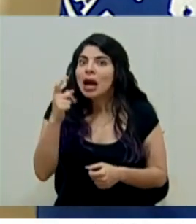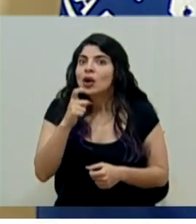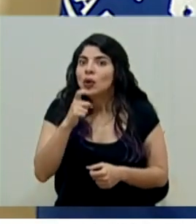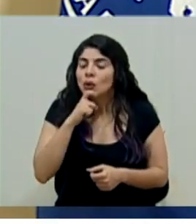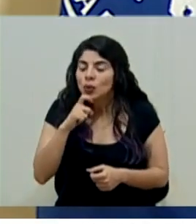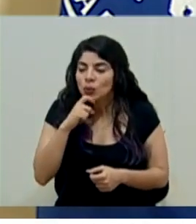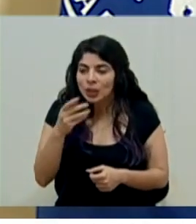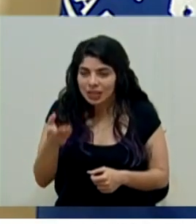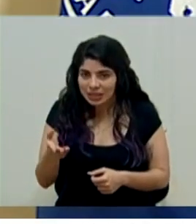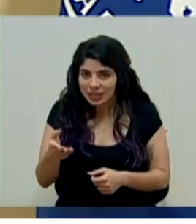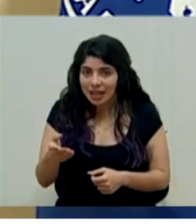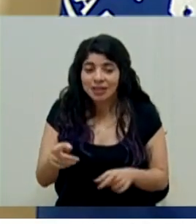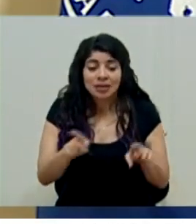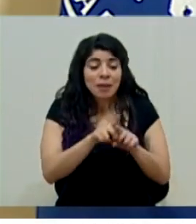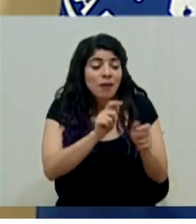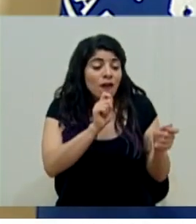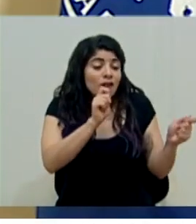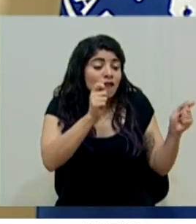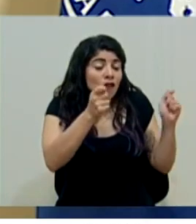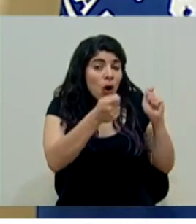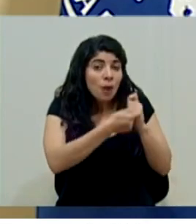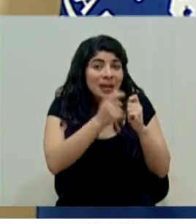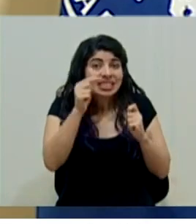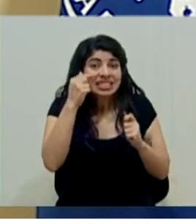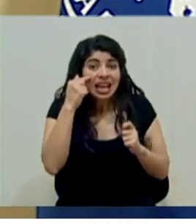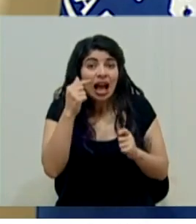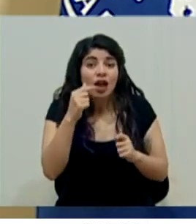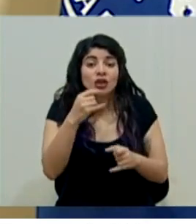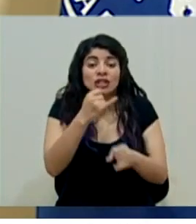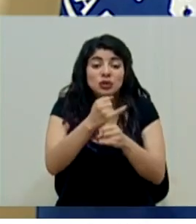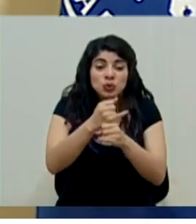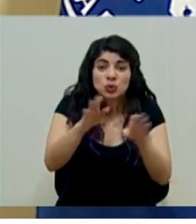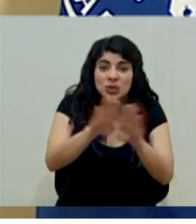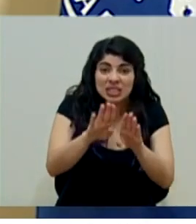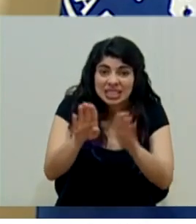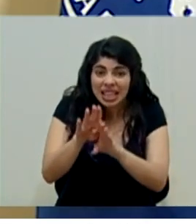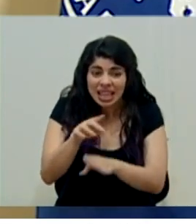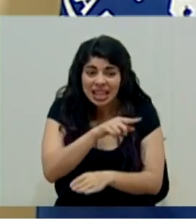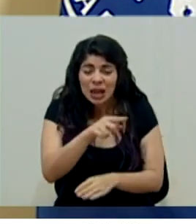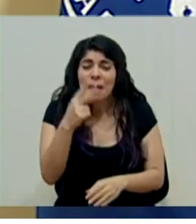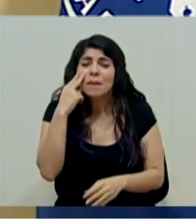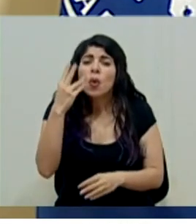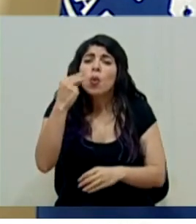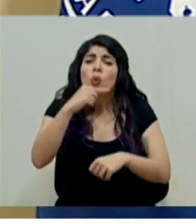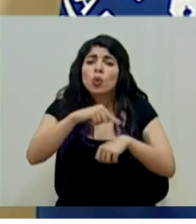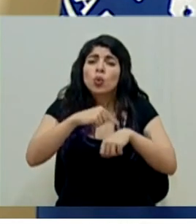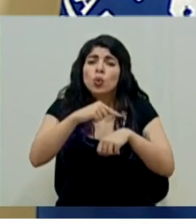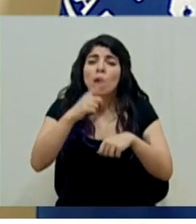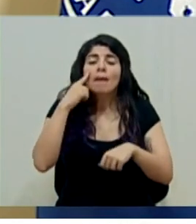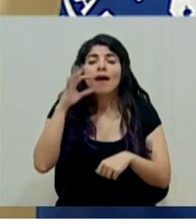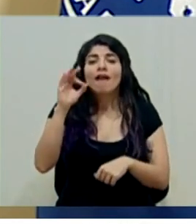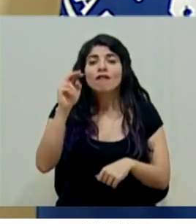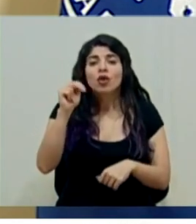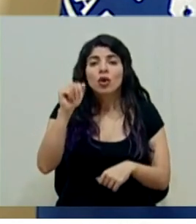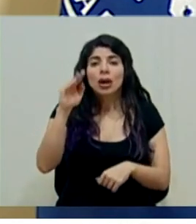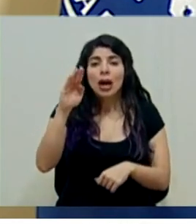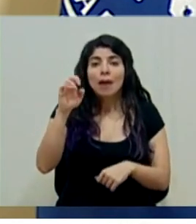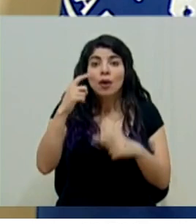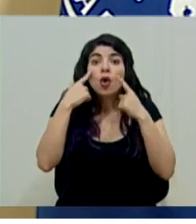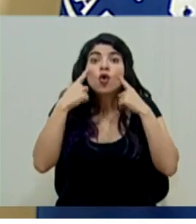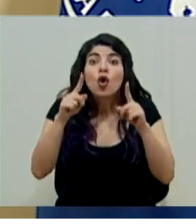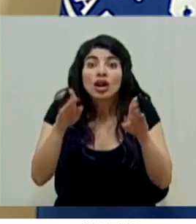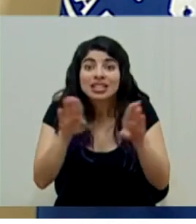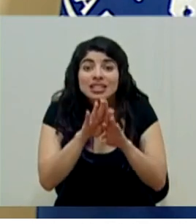tomado. Hablamos de reforma del Estado, de cierre de instituciones. ¿Cuánto tomó cerrar FONAVE?